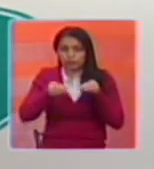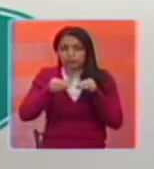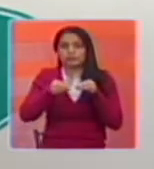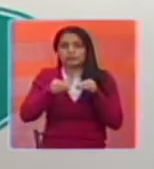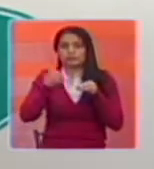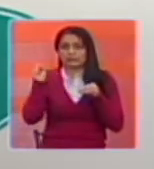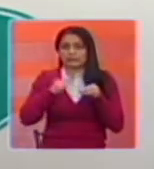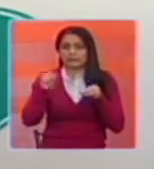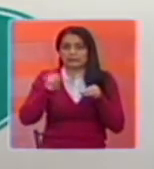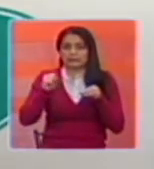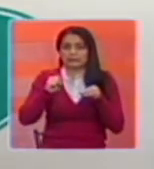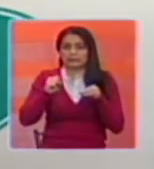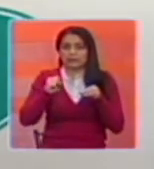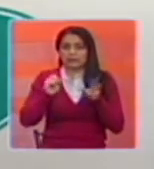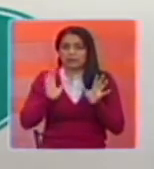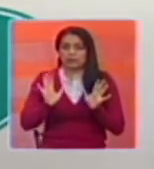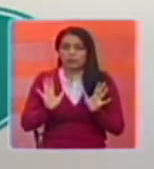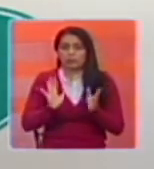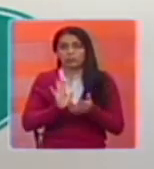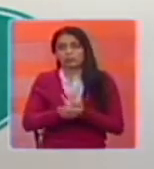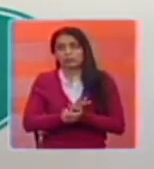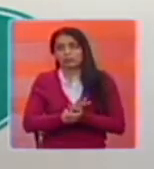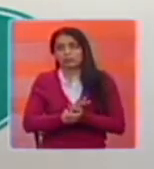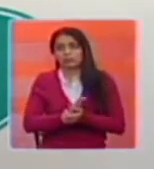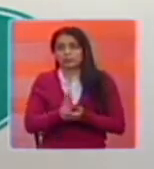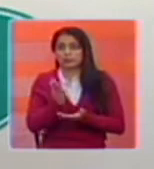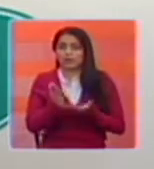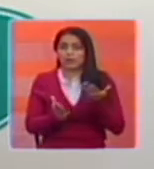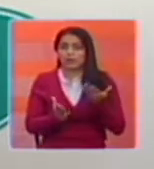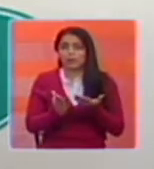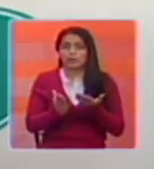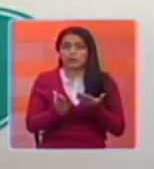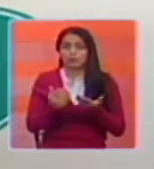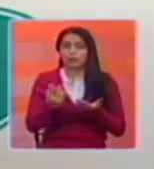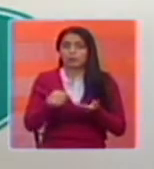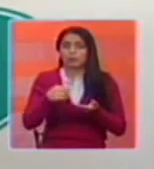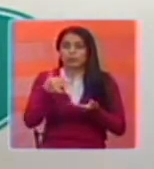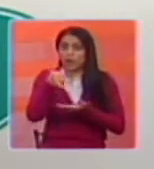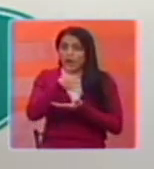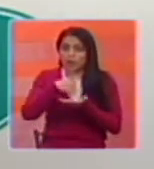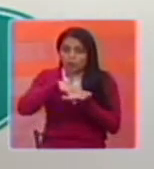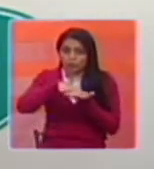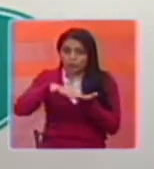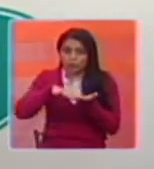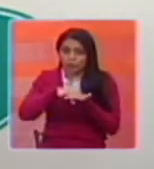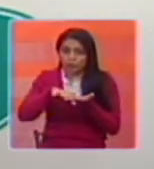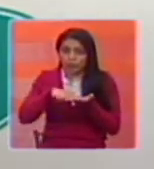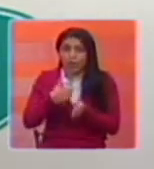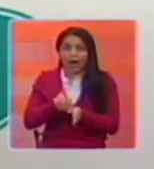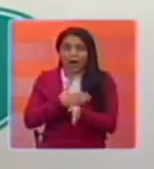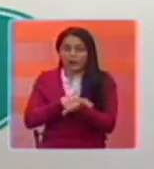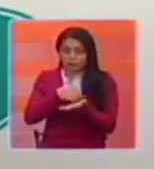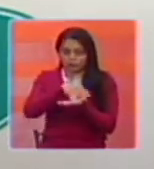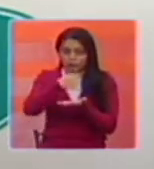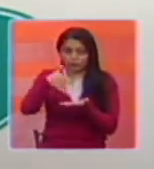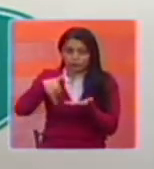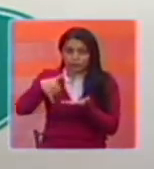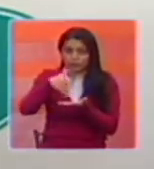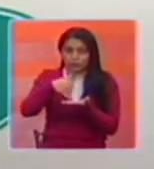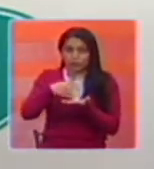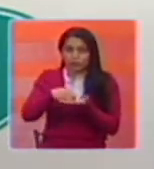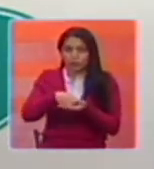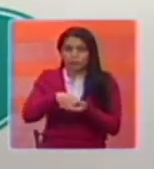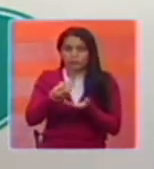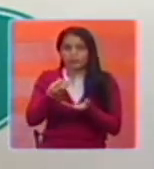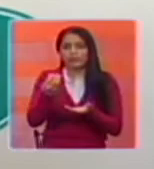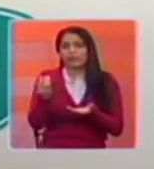que... Si usted le pone bastante grasita, sí lo despegue, ¿no? Pero en todo caso, es mejor tener pirotines.